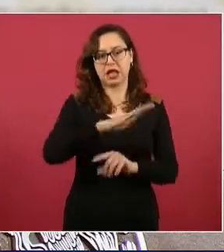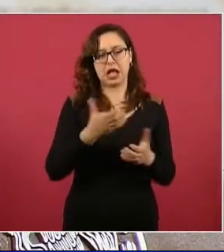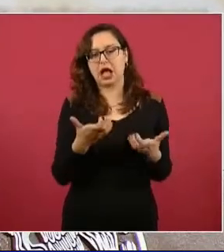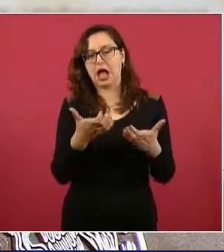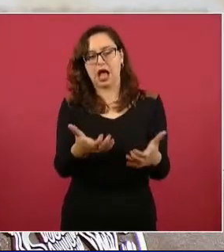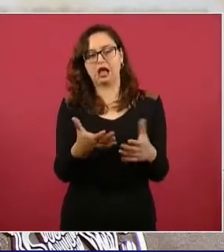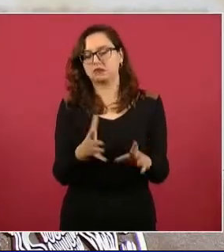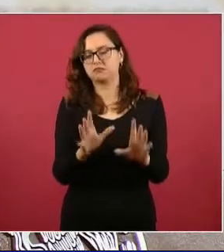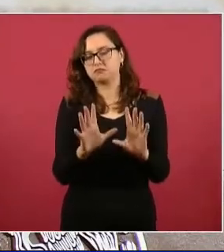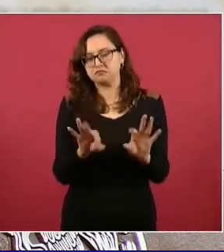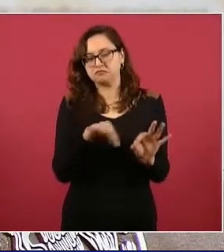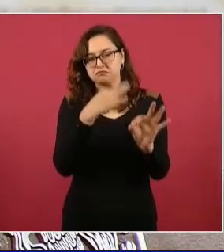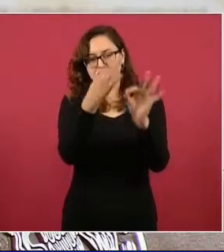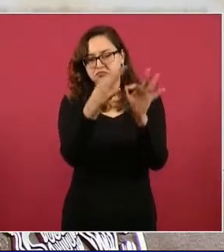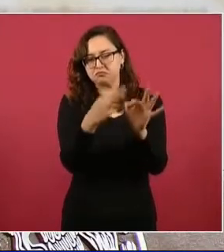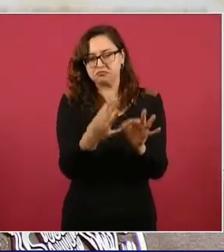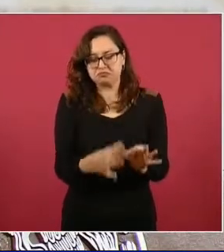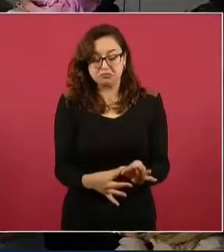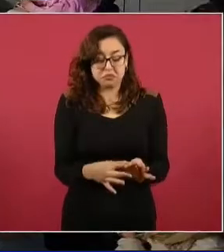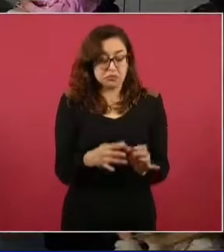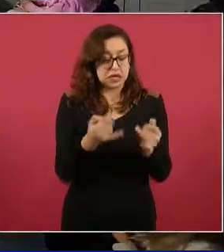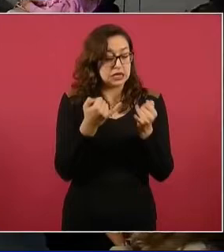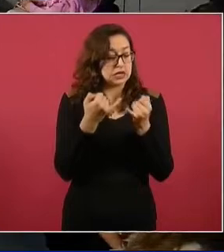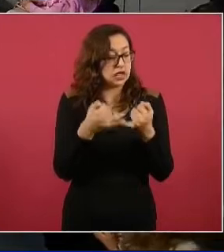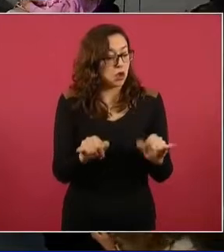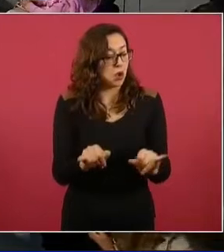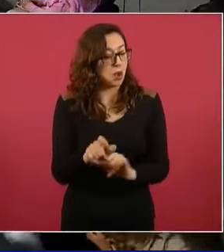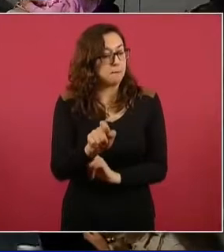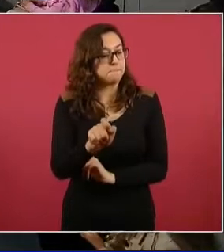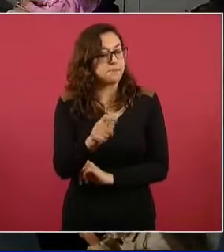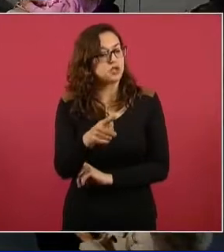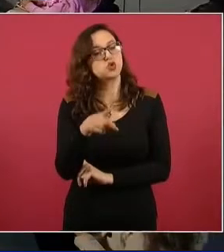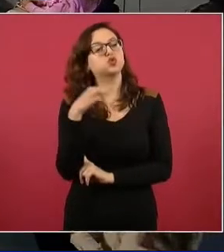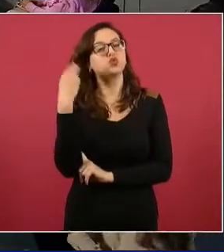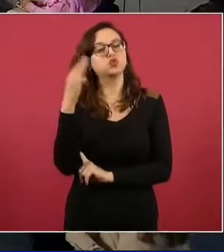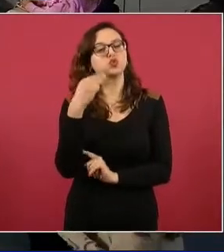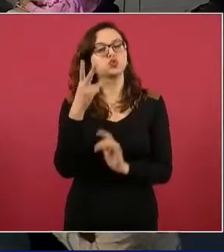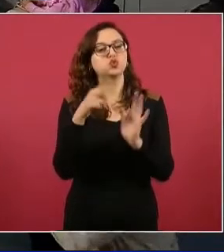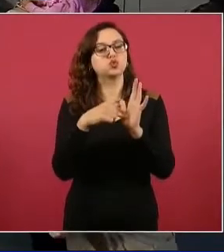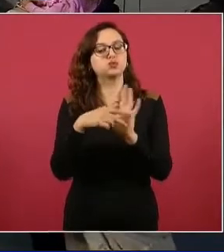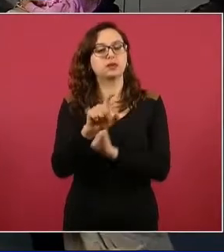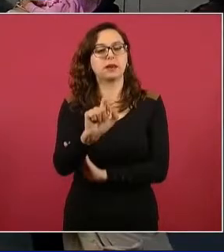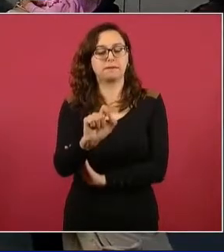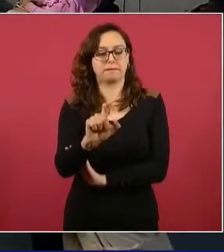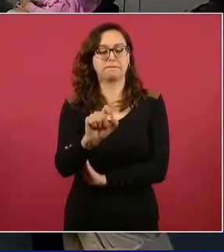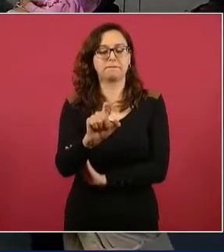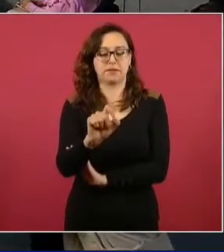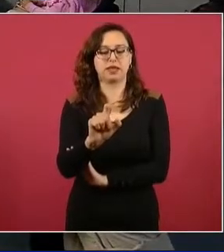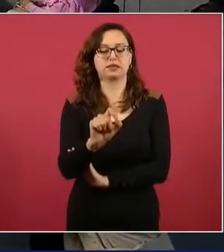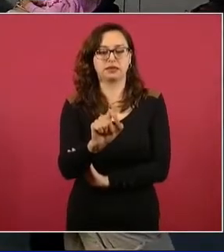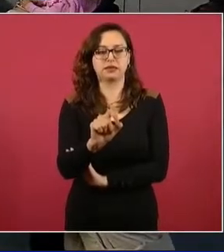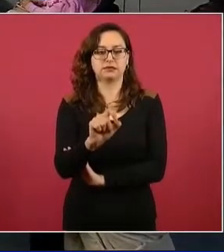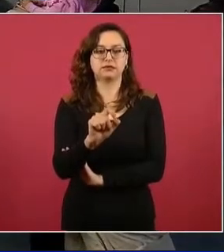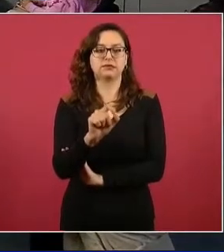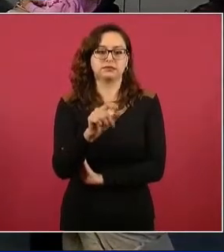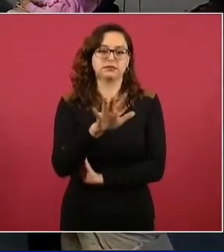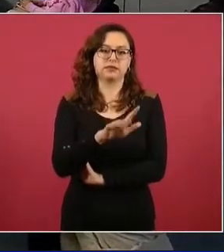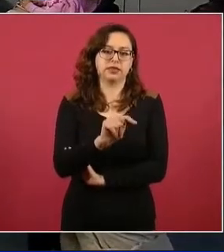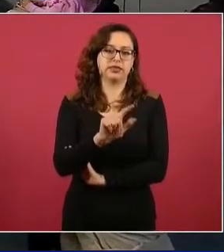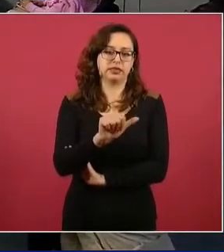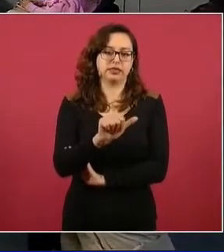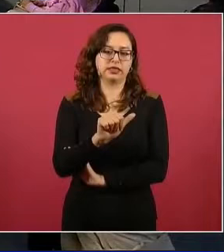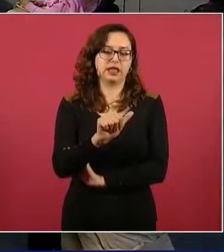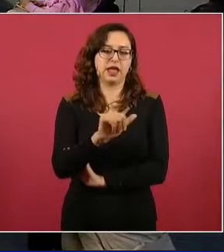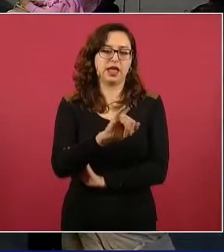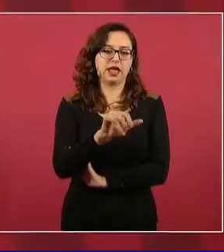incluso se inauguró, recuerdo, el 21 de marzo del 2020 allá en Tlaxiaco, y desde